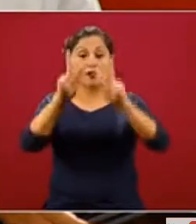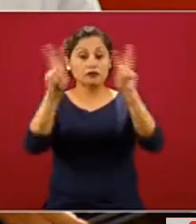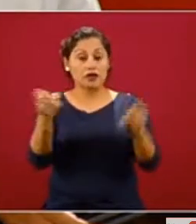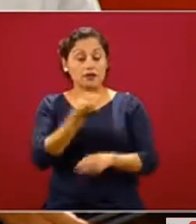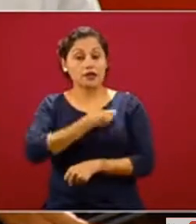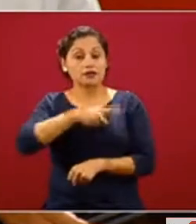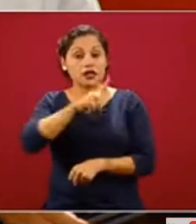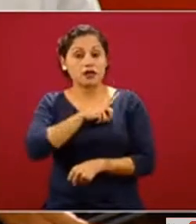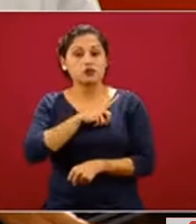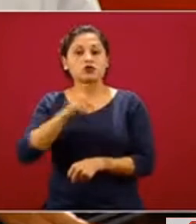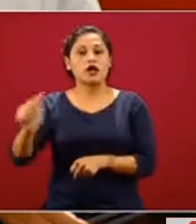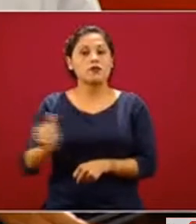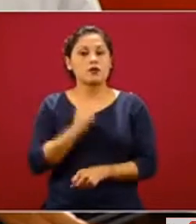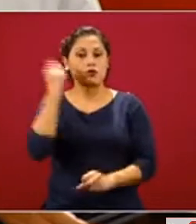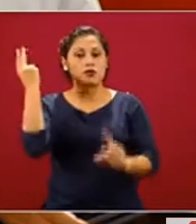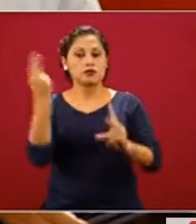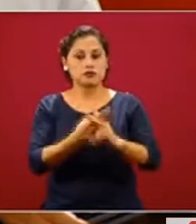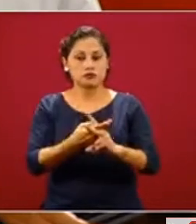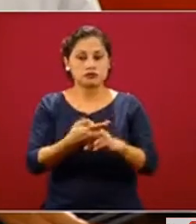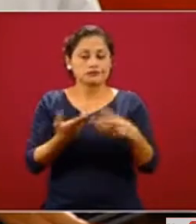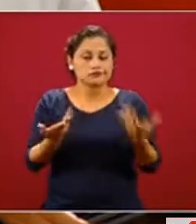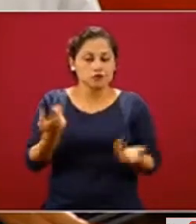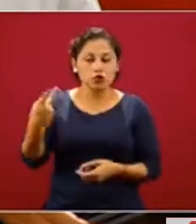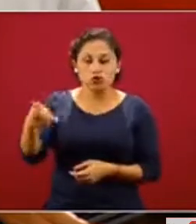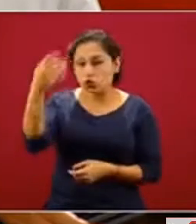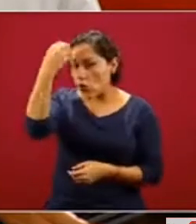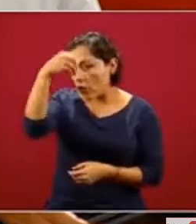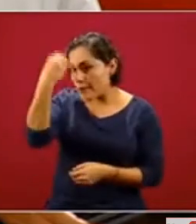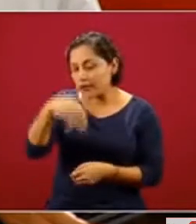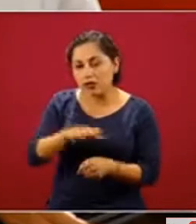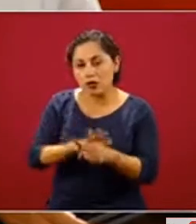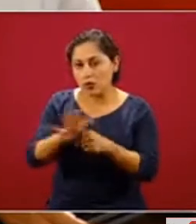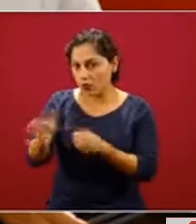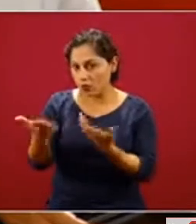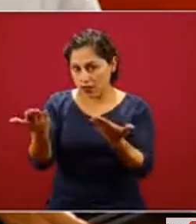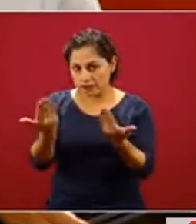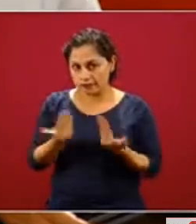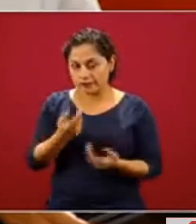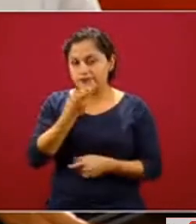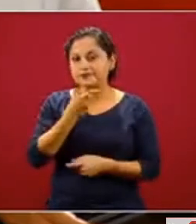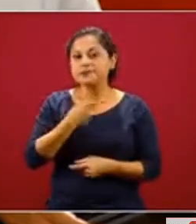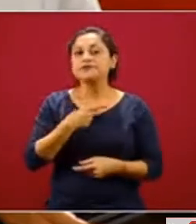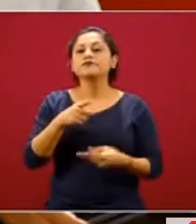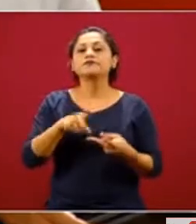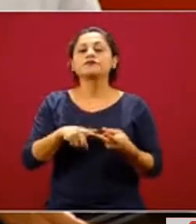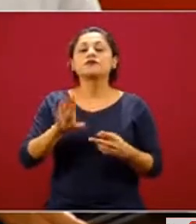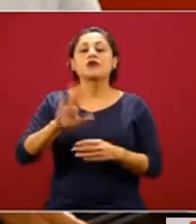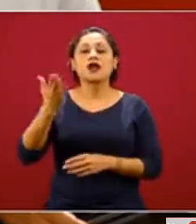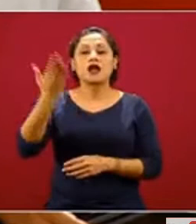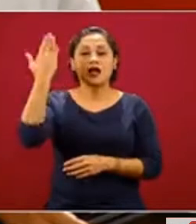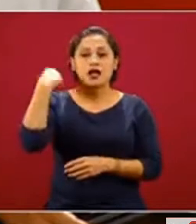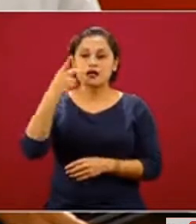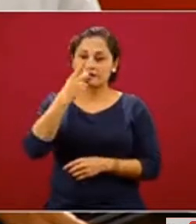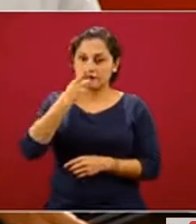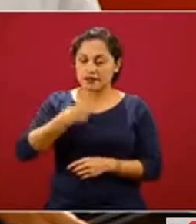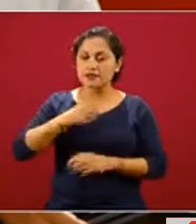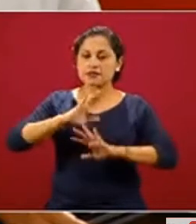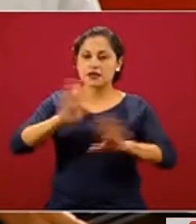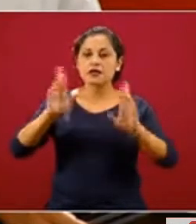pública. ¿Qué opinión pues le merece este caso? Por favor, ya nos comentaba acerca de la comparecencia que